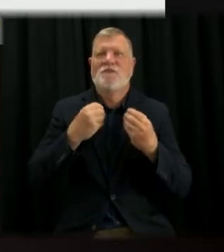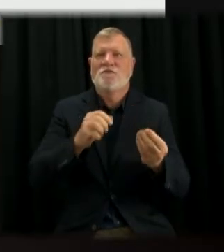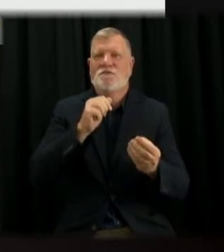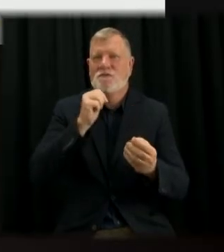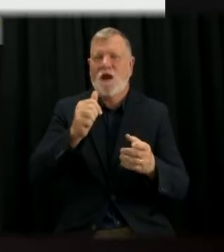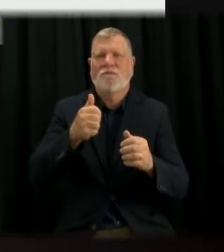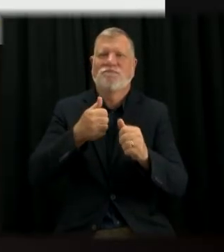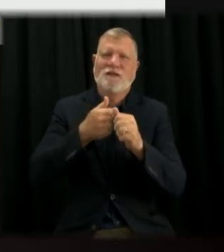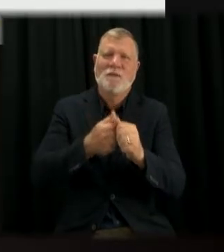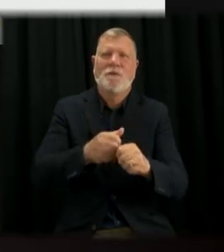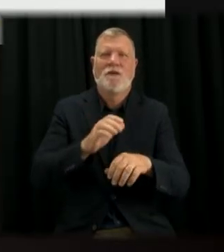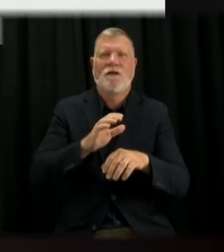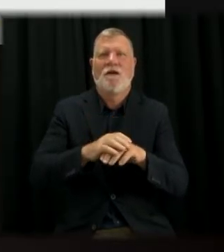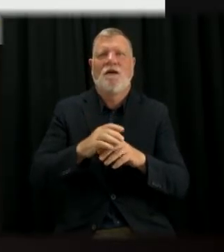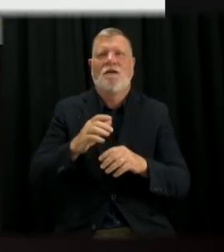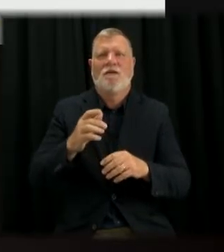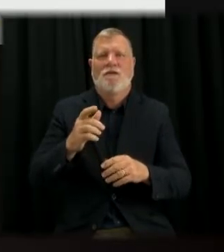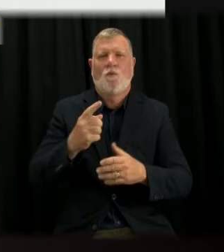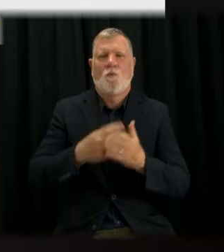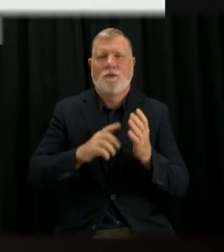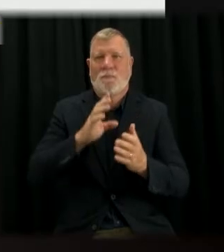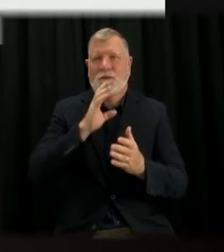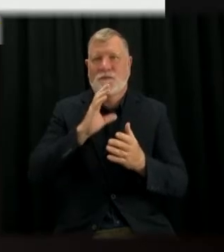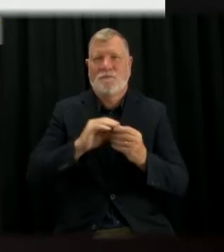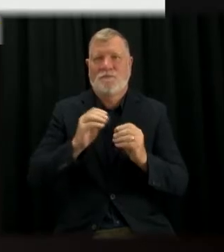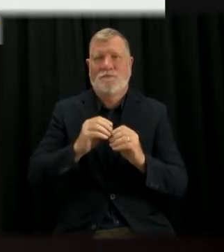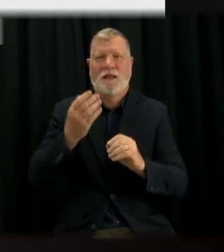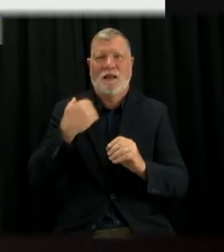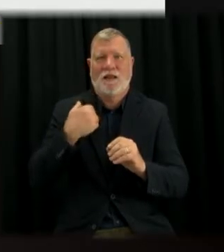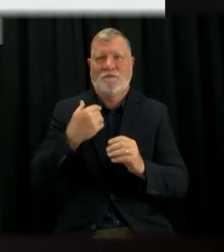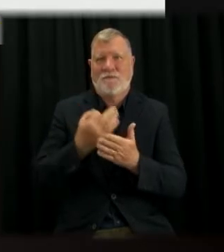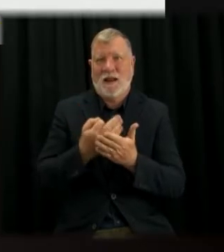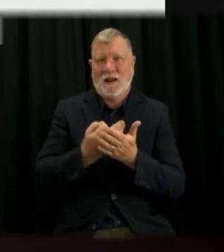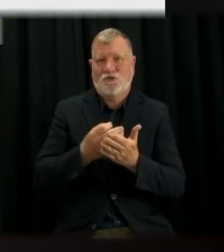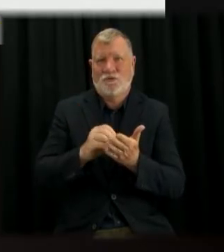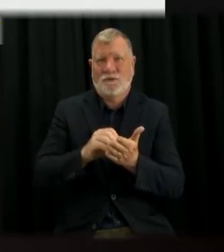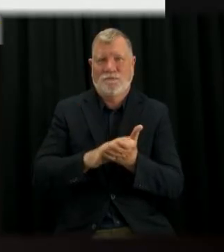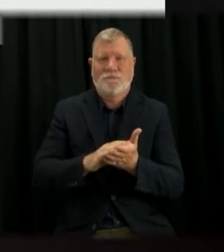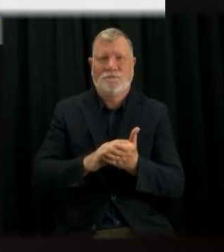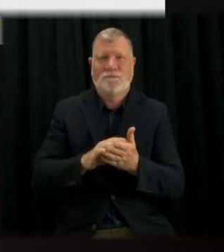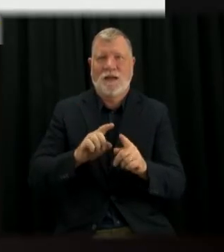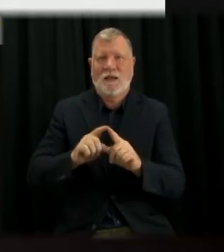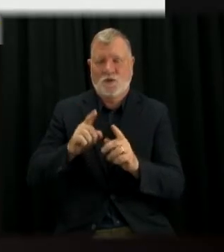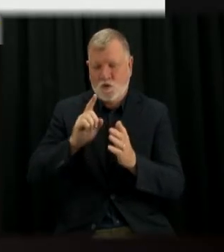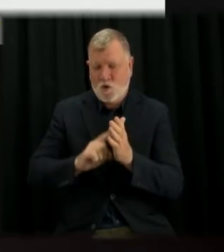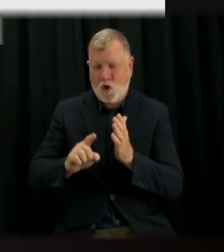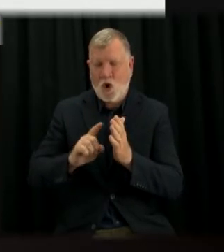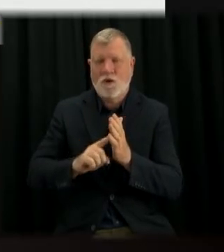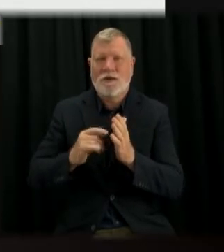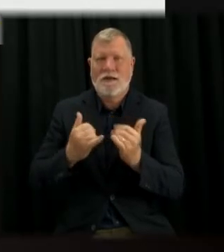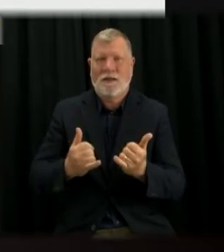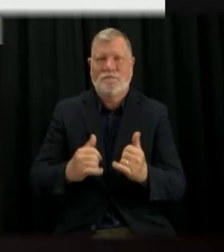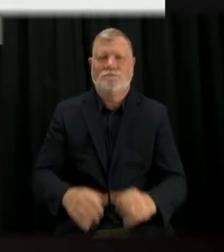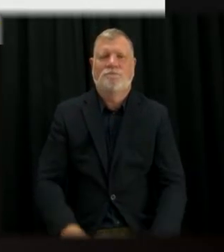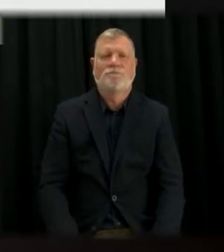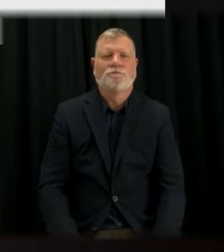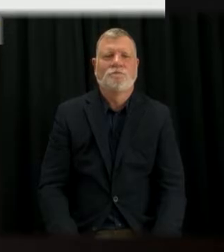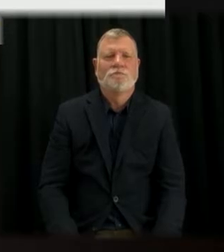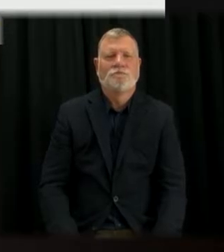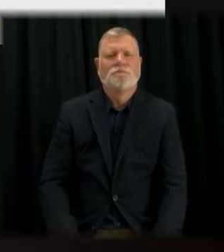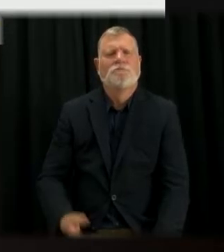Esta emisión no depende de los otros de estado financiero, según están siendo auditados